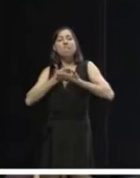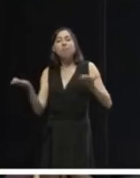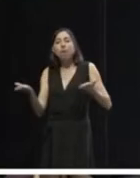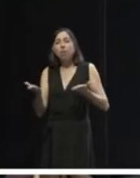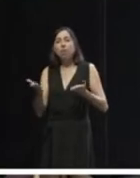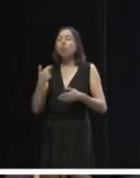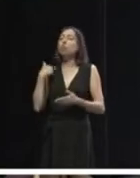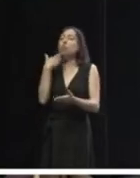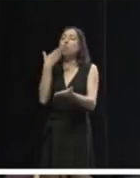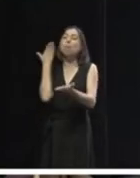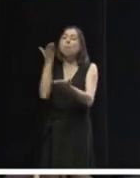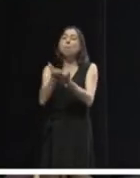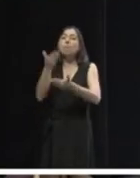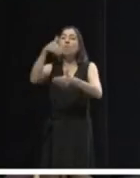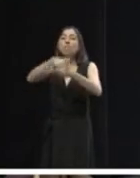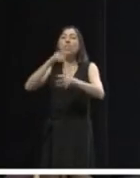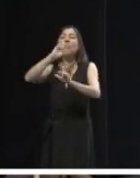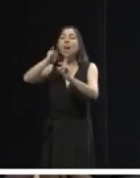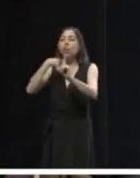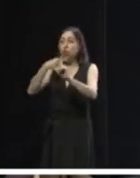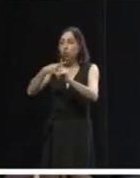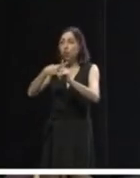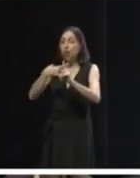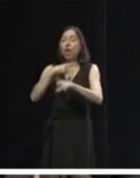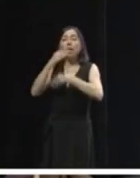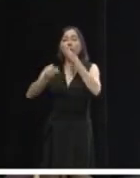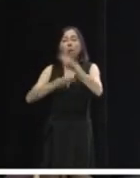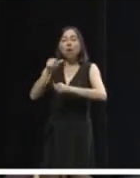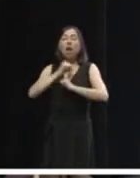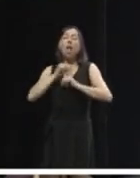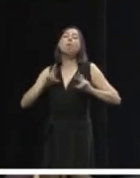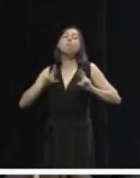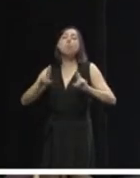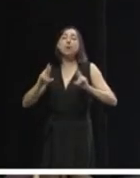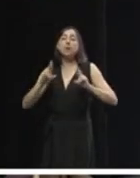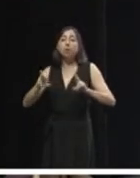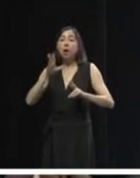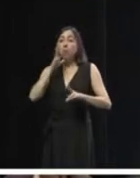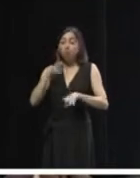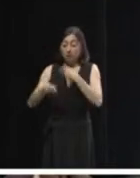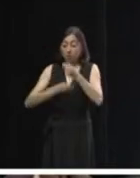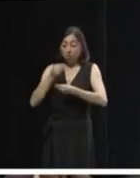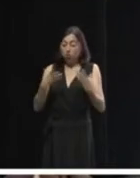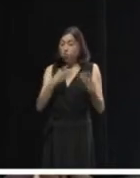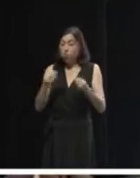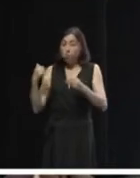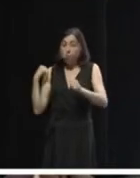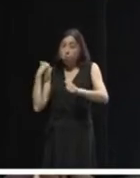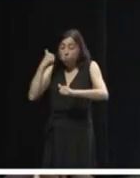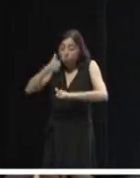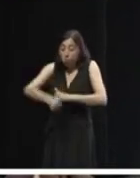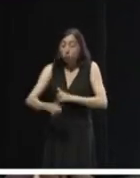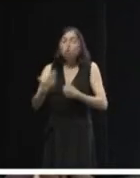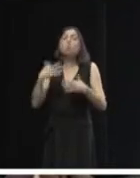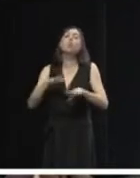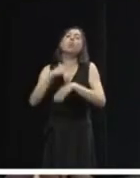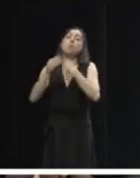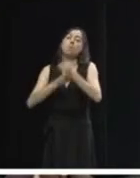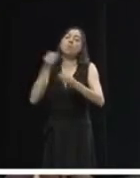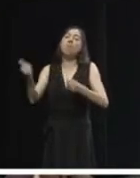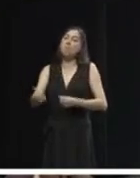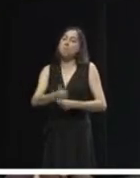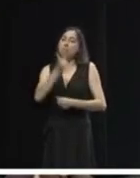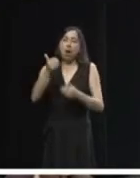pido que votéis a Sumar, que lo hagáis con esperanza, porque hemos hecho mucho, pero vamos a hacer muchísimo